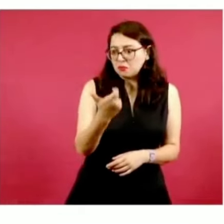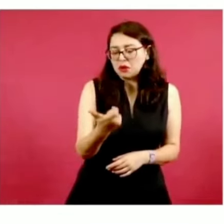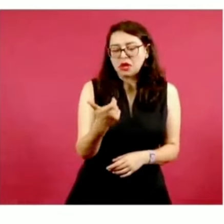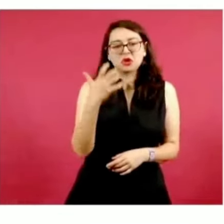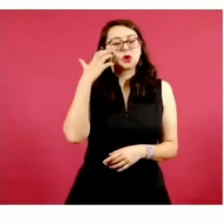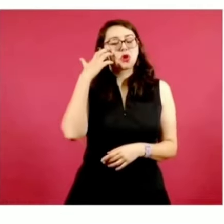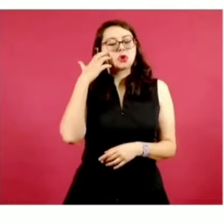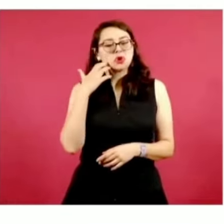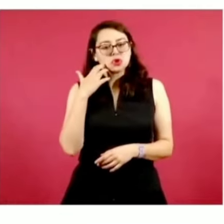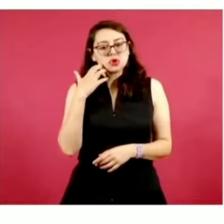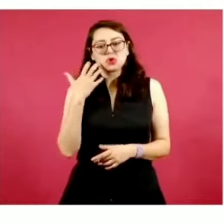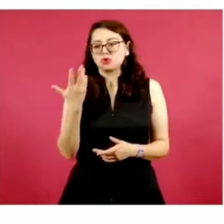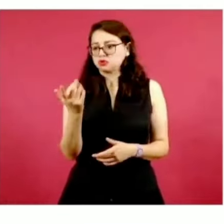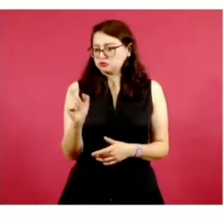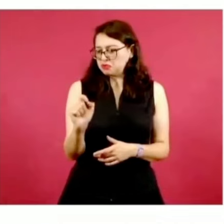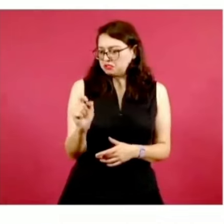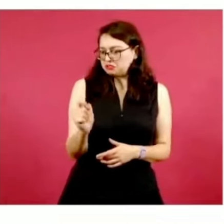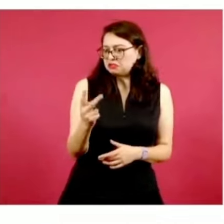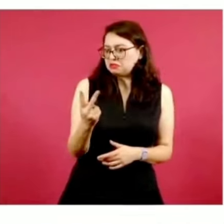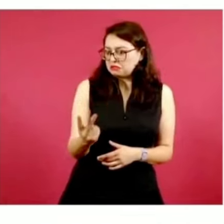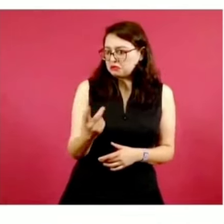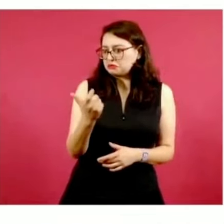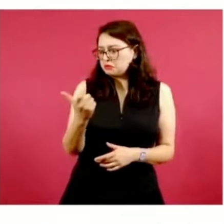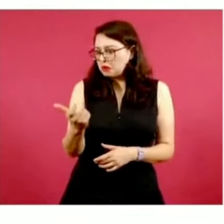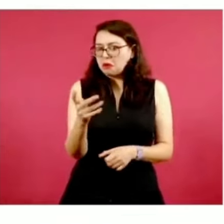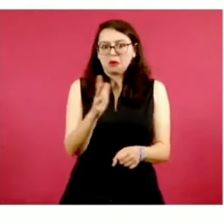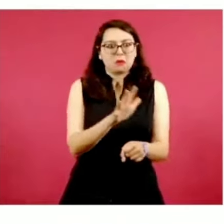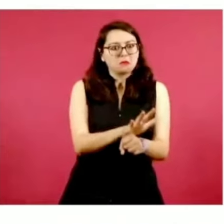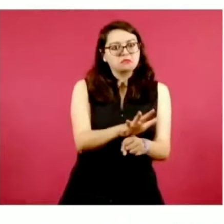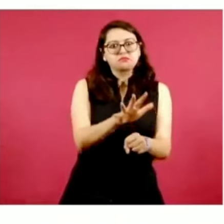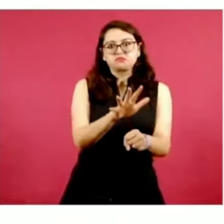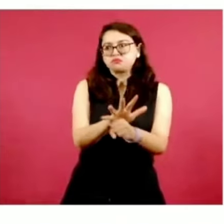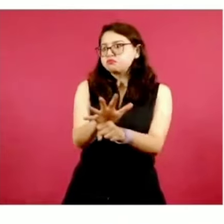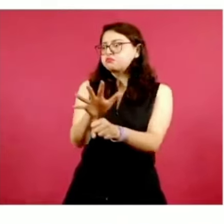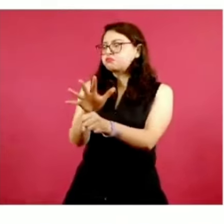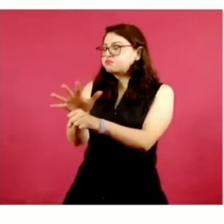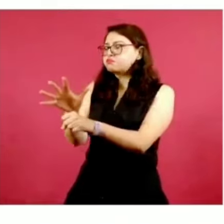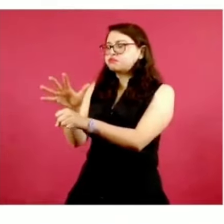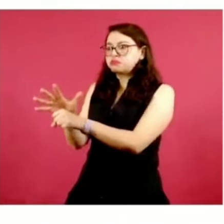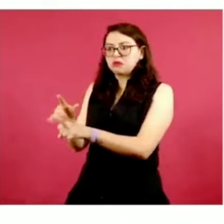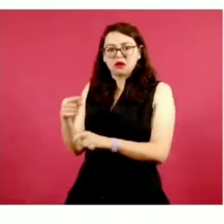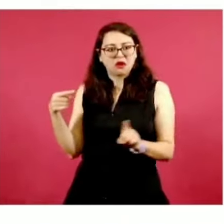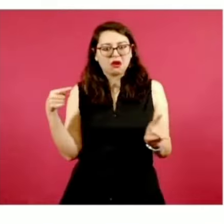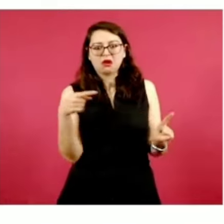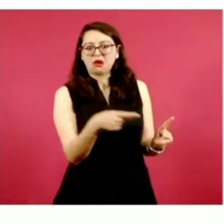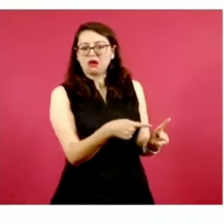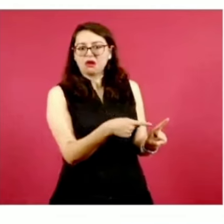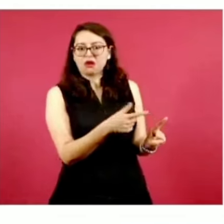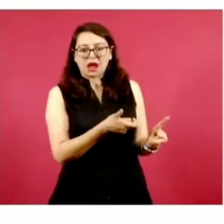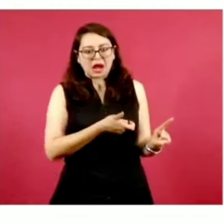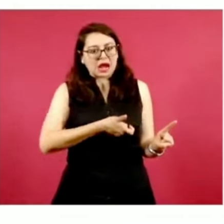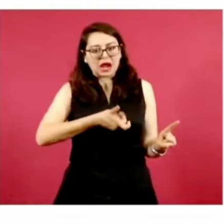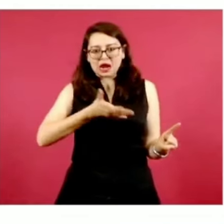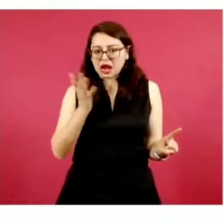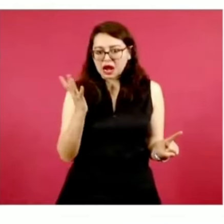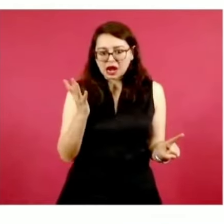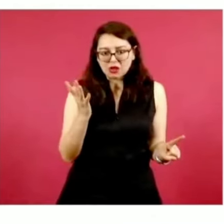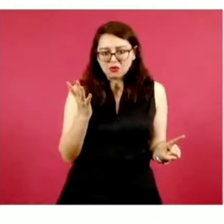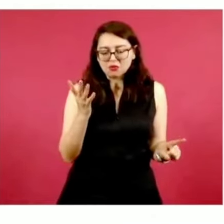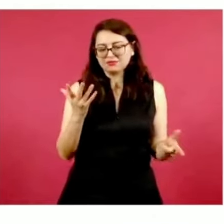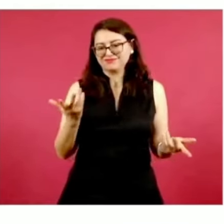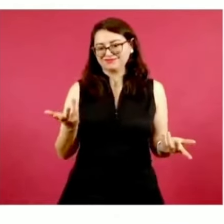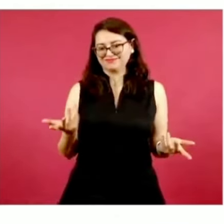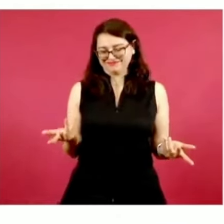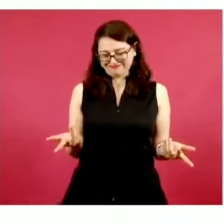por ejemplo también móvil en 22 pes con 10 centavos y precios similares en el resto del país tuvimos